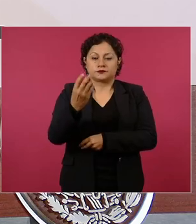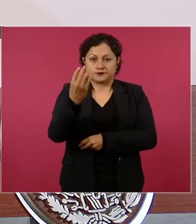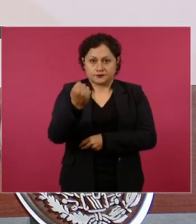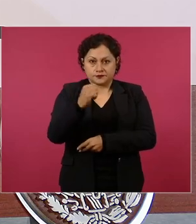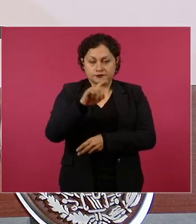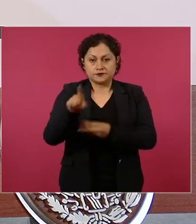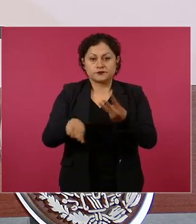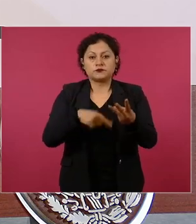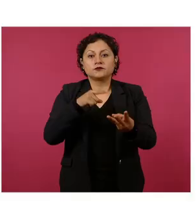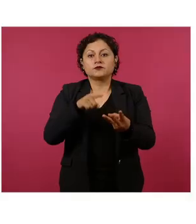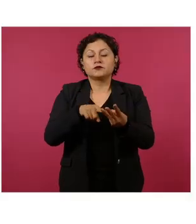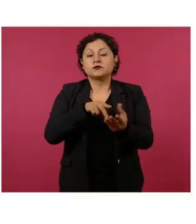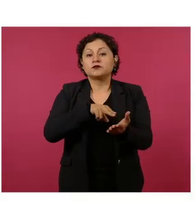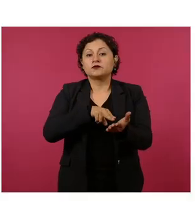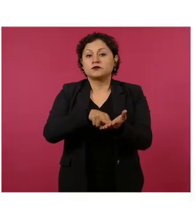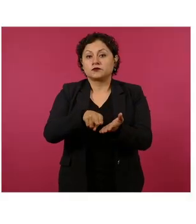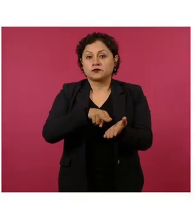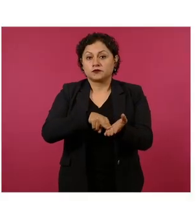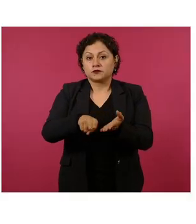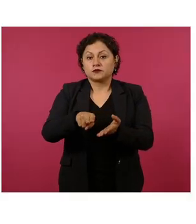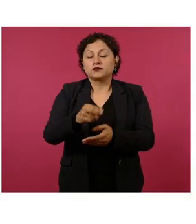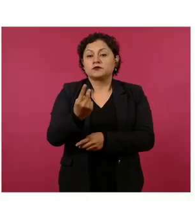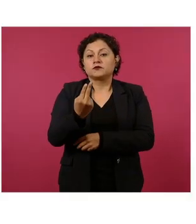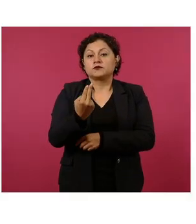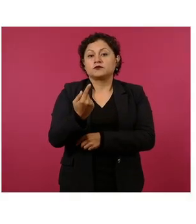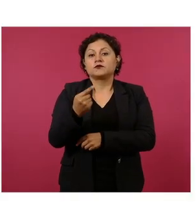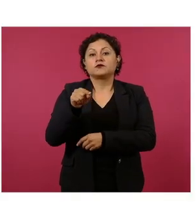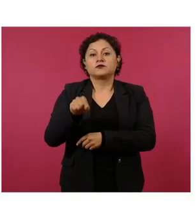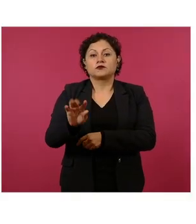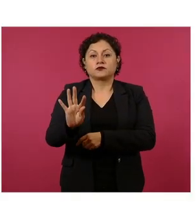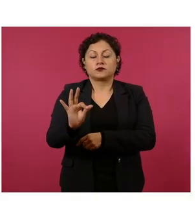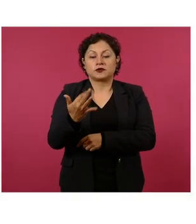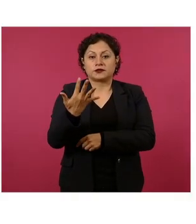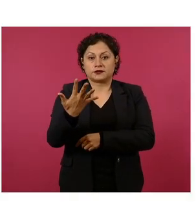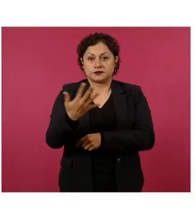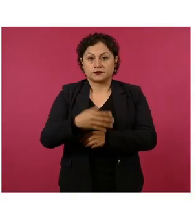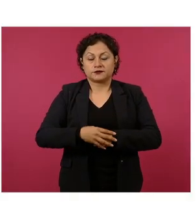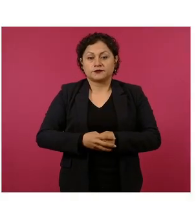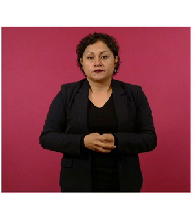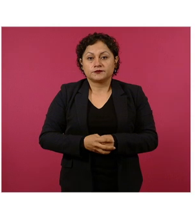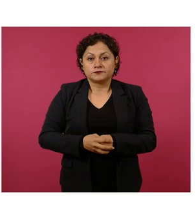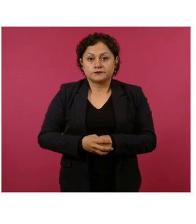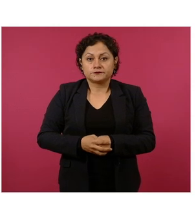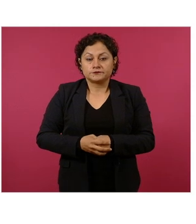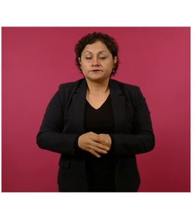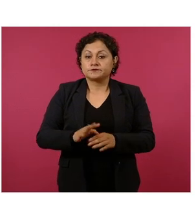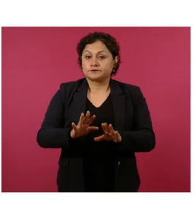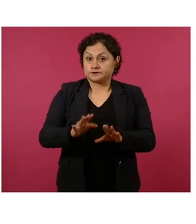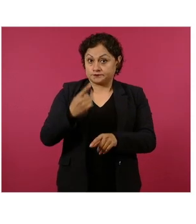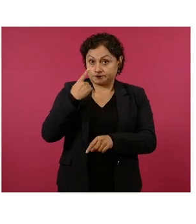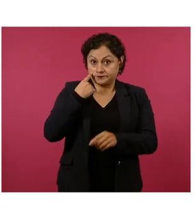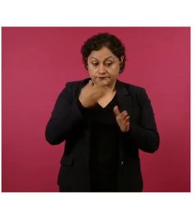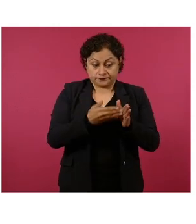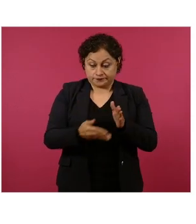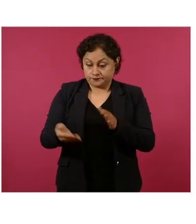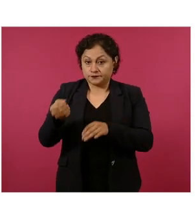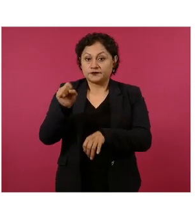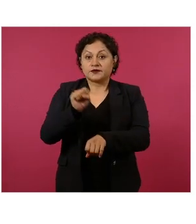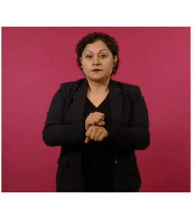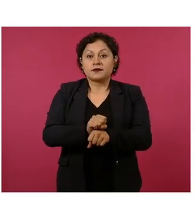$25.29, y en el caso del diésel, $25.45. Una vez vez más, es una semana donde